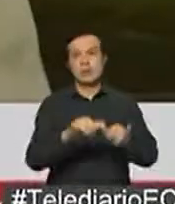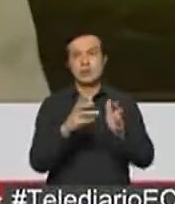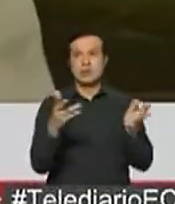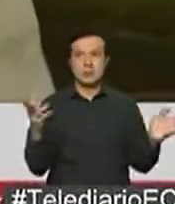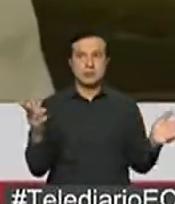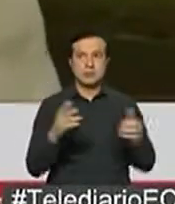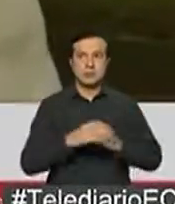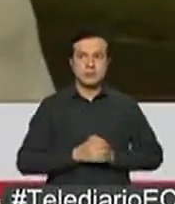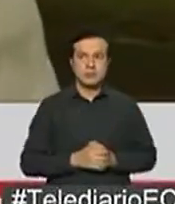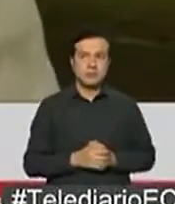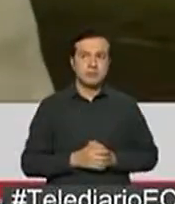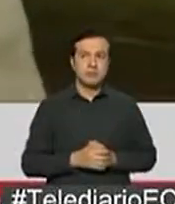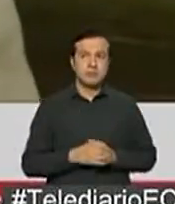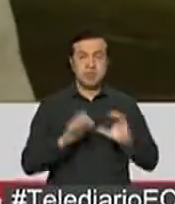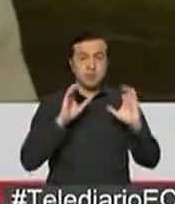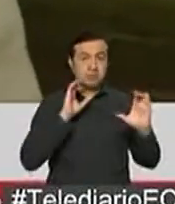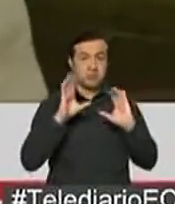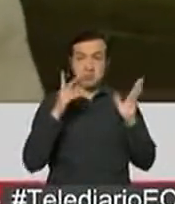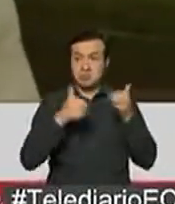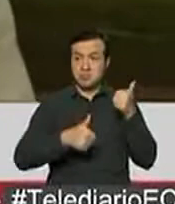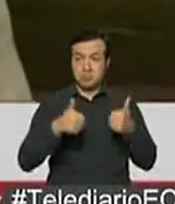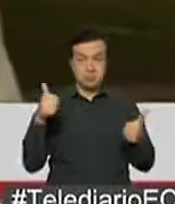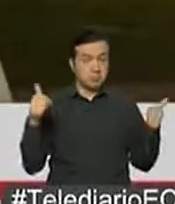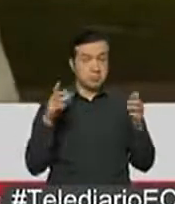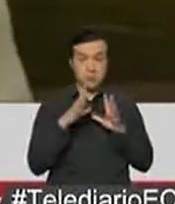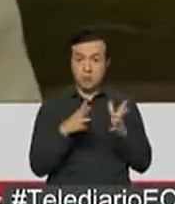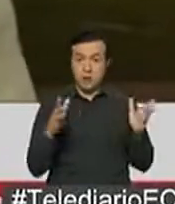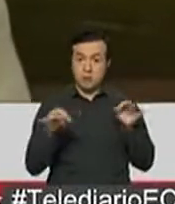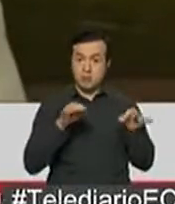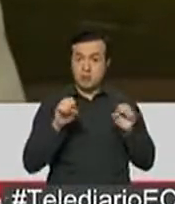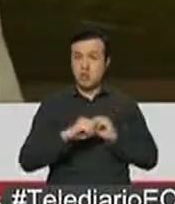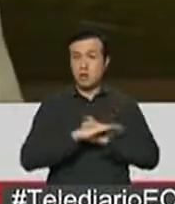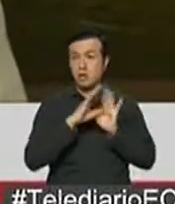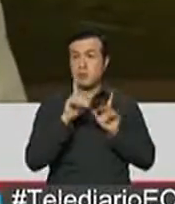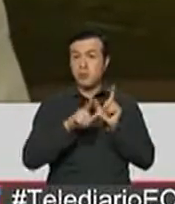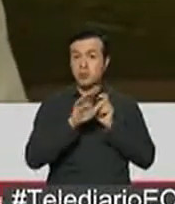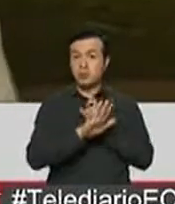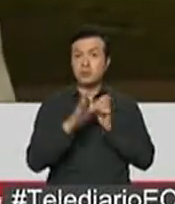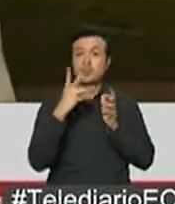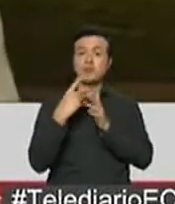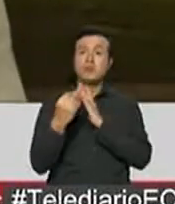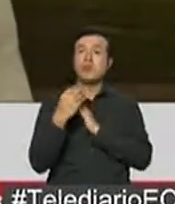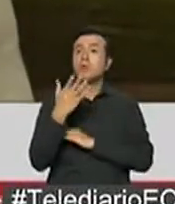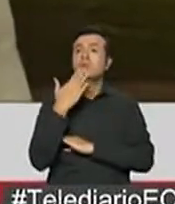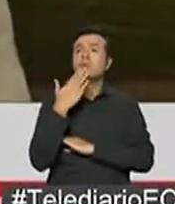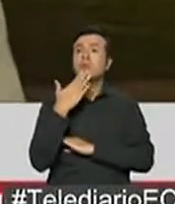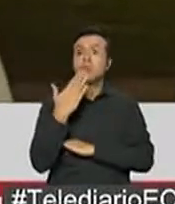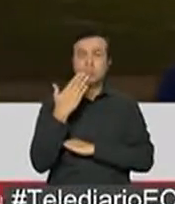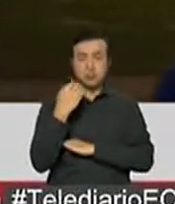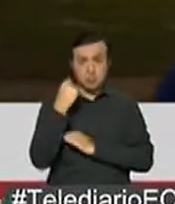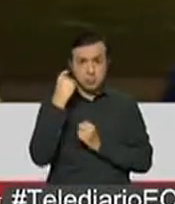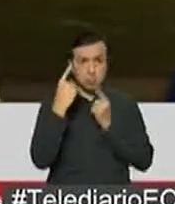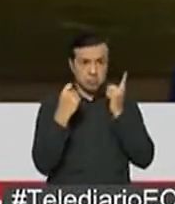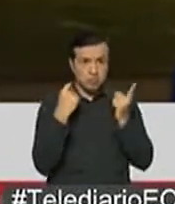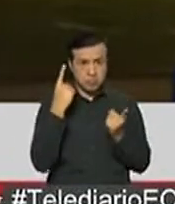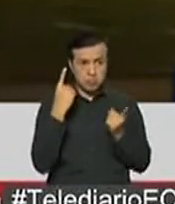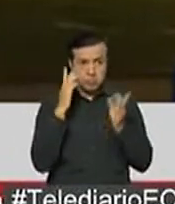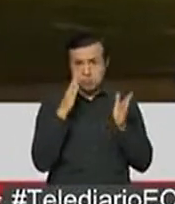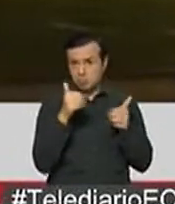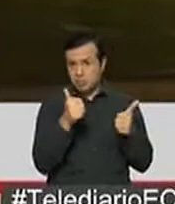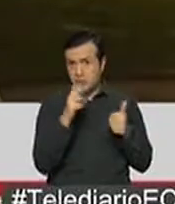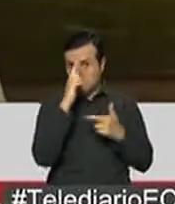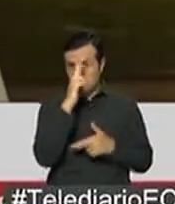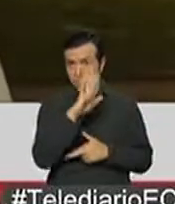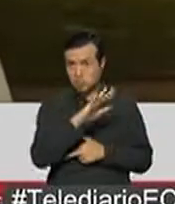no hay ninguna comunicación de las autoridades para explicar a dónde van estas personas se suponen que debemos creerles que son tratadas bien que se